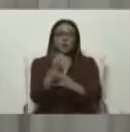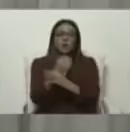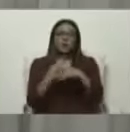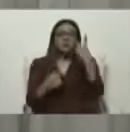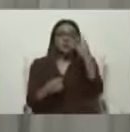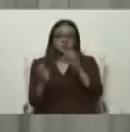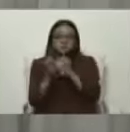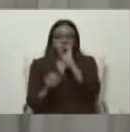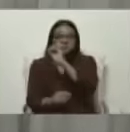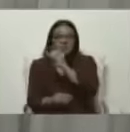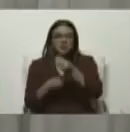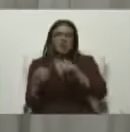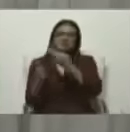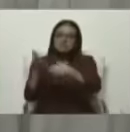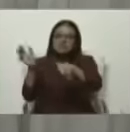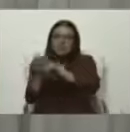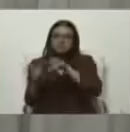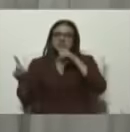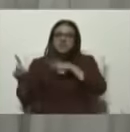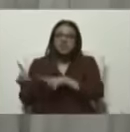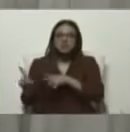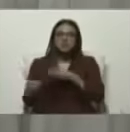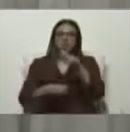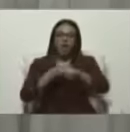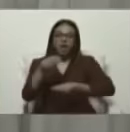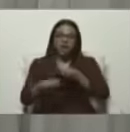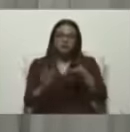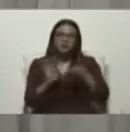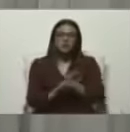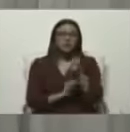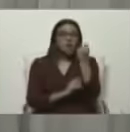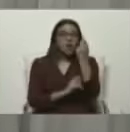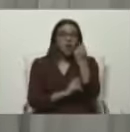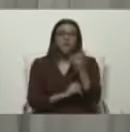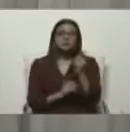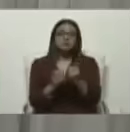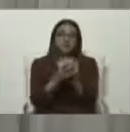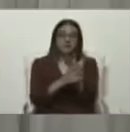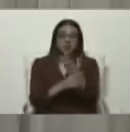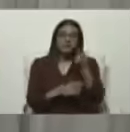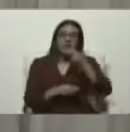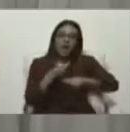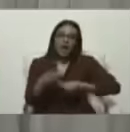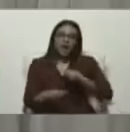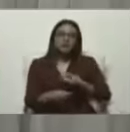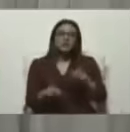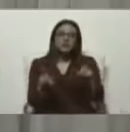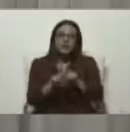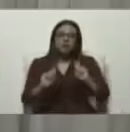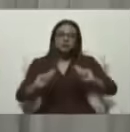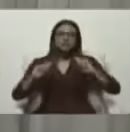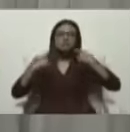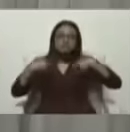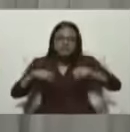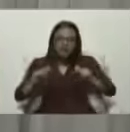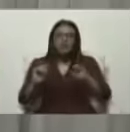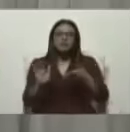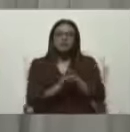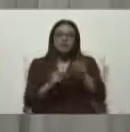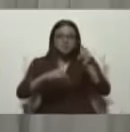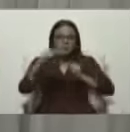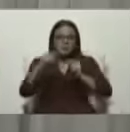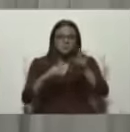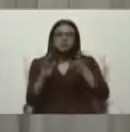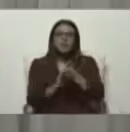una especie de 11 de abril electoral, están tratando de construir una